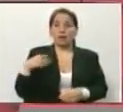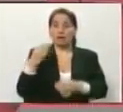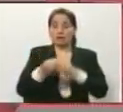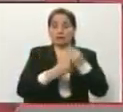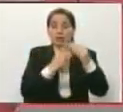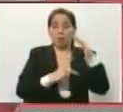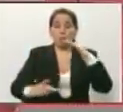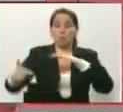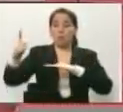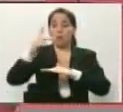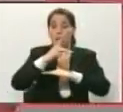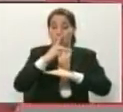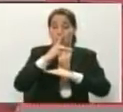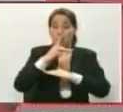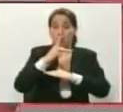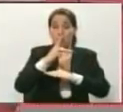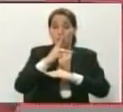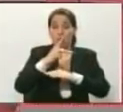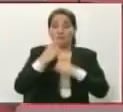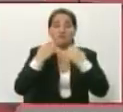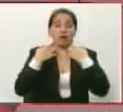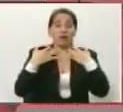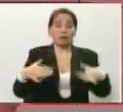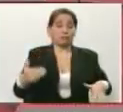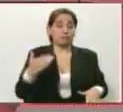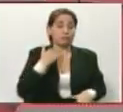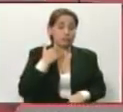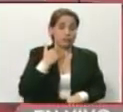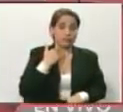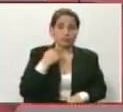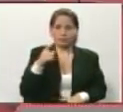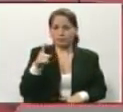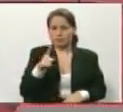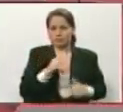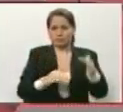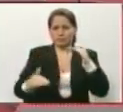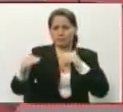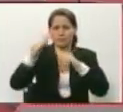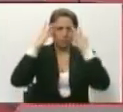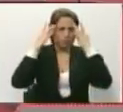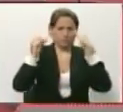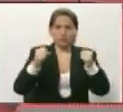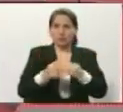profesores titulares en... Bueno, no, serían expertos, pues.